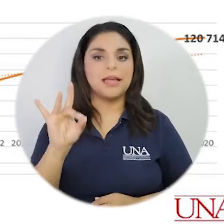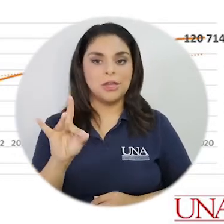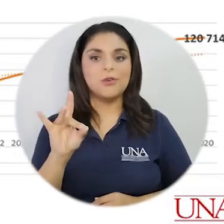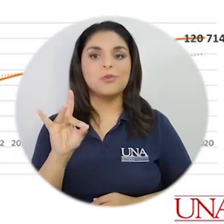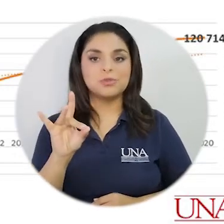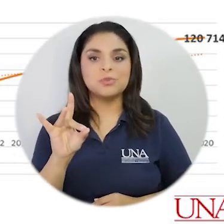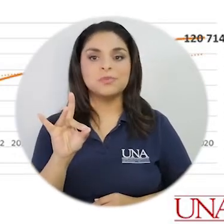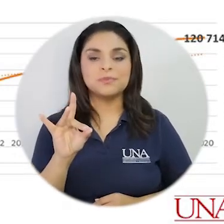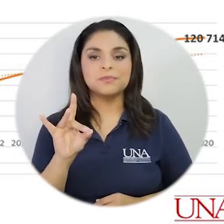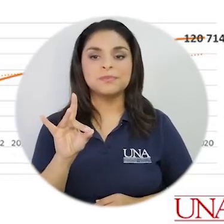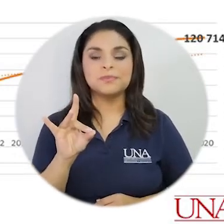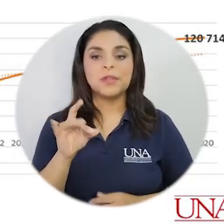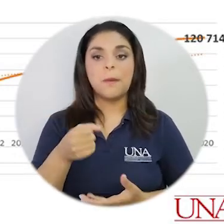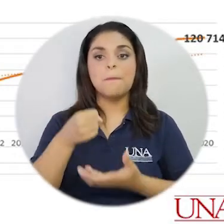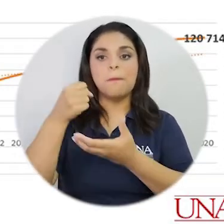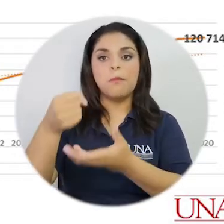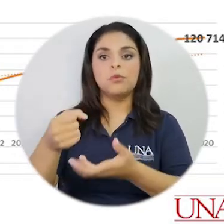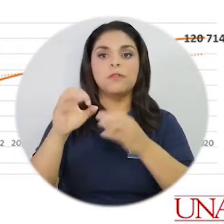6.598